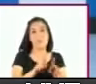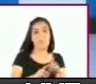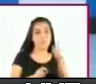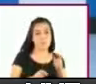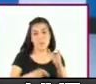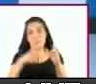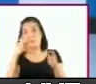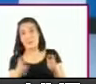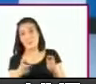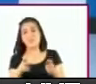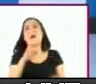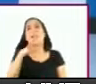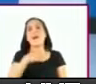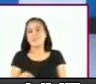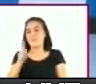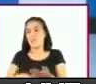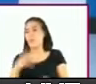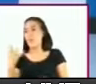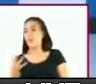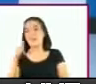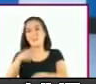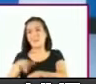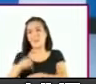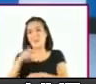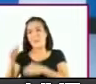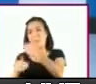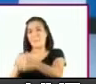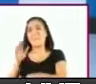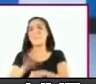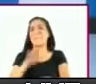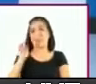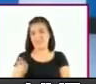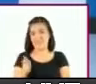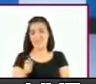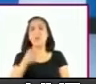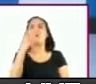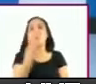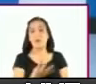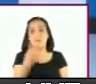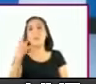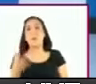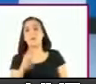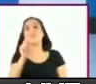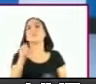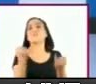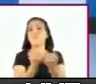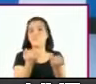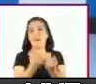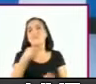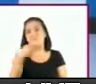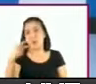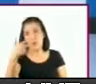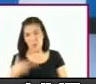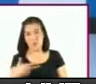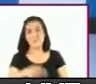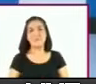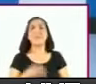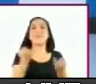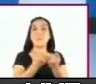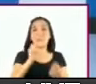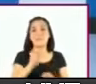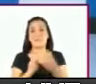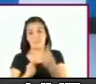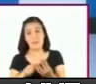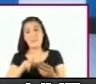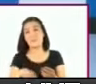hay 4 lugares más. 4 más 4 igual a 8. Del segundo término al tercero hay